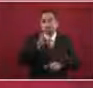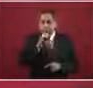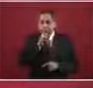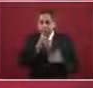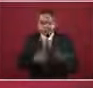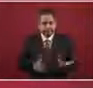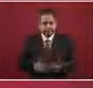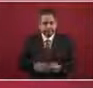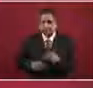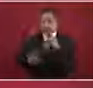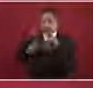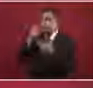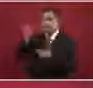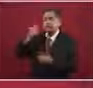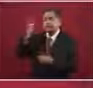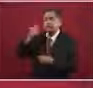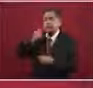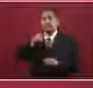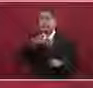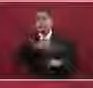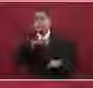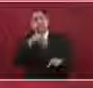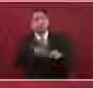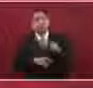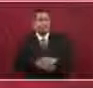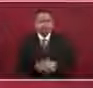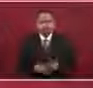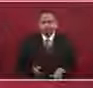ni en el discurso.